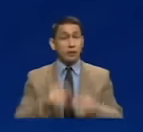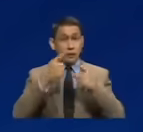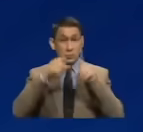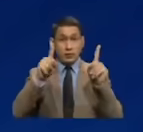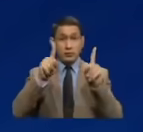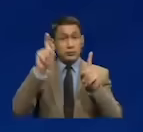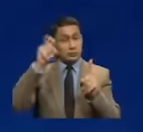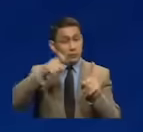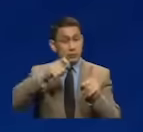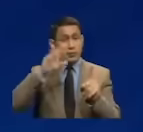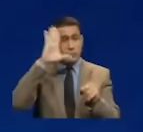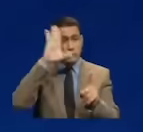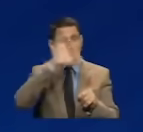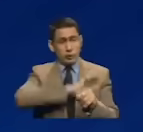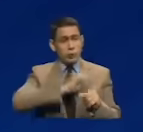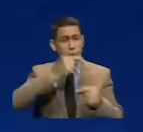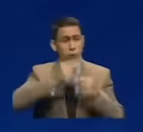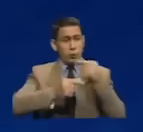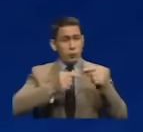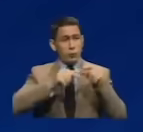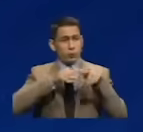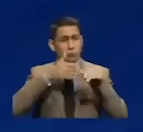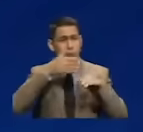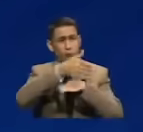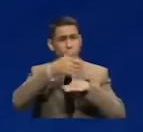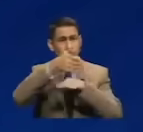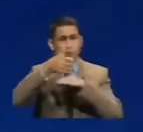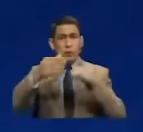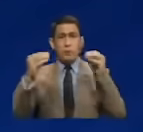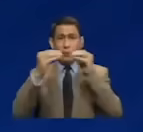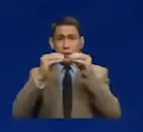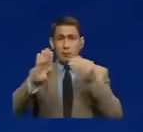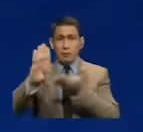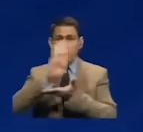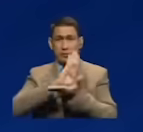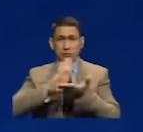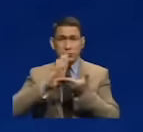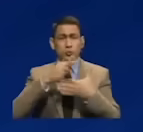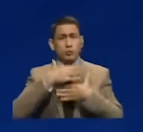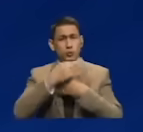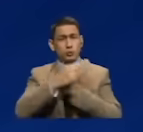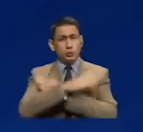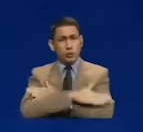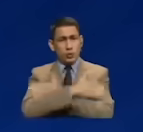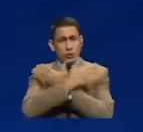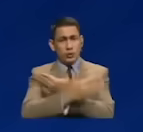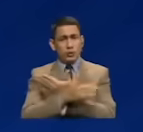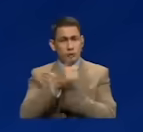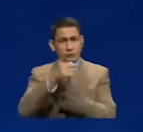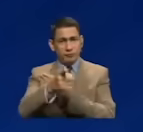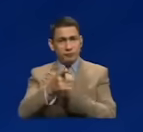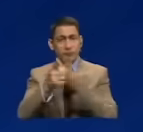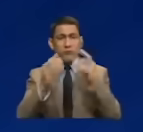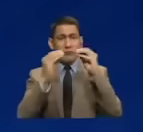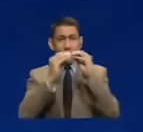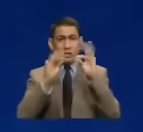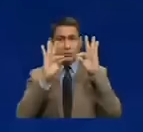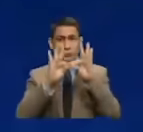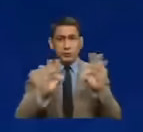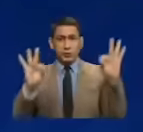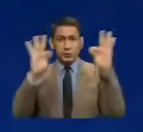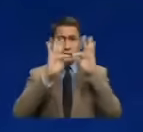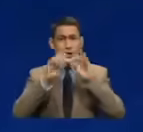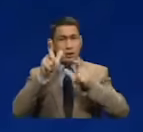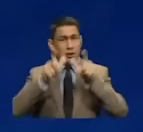los uniformados. Así es, estimado José, qué gusto saludarlo y por eso es tan importante que la ciudadanía también